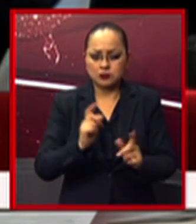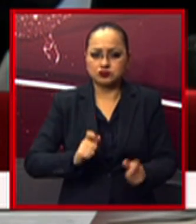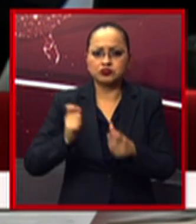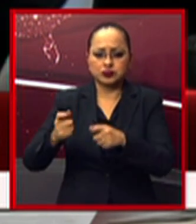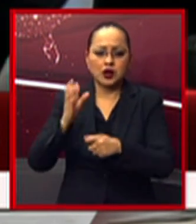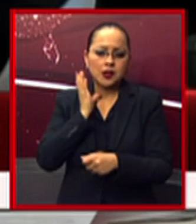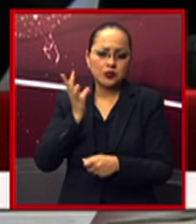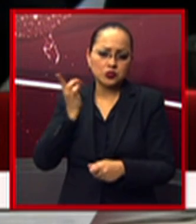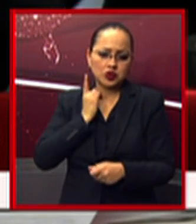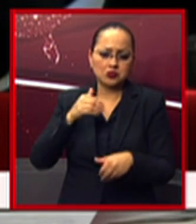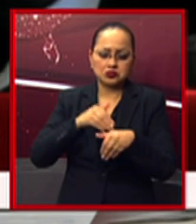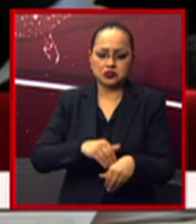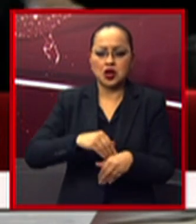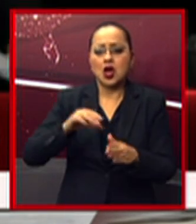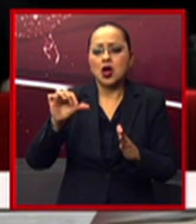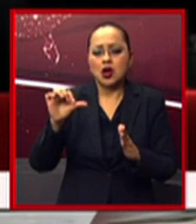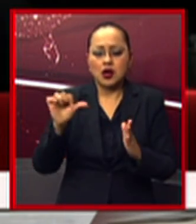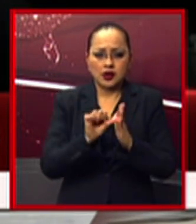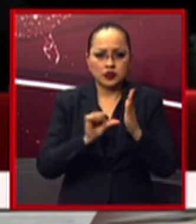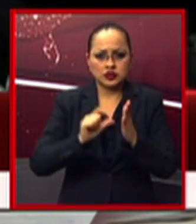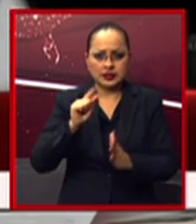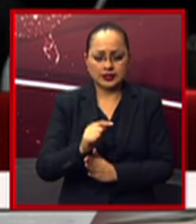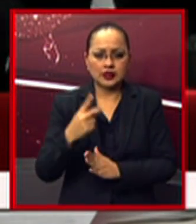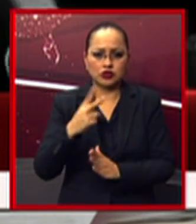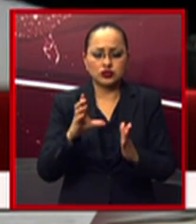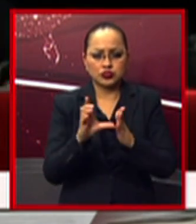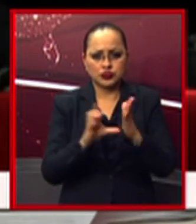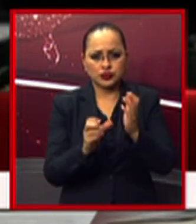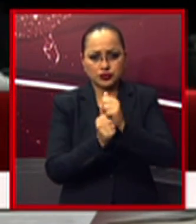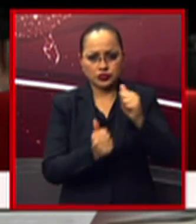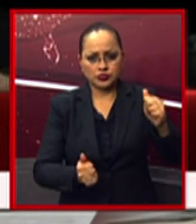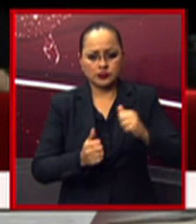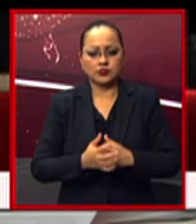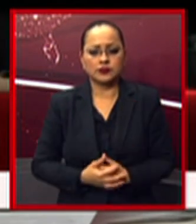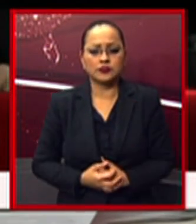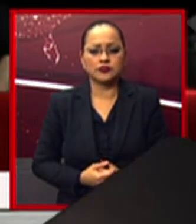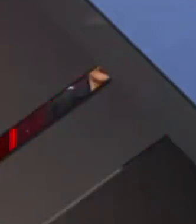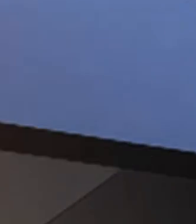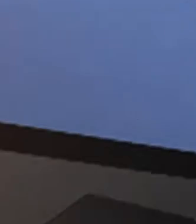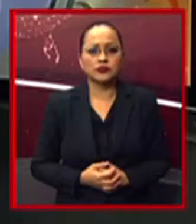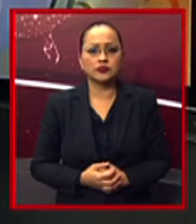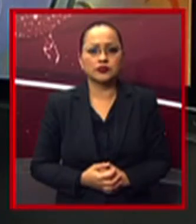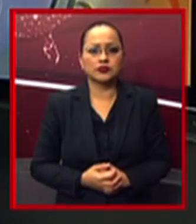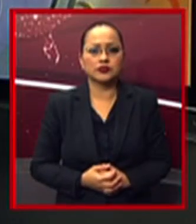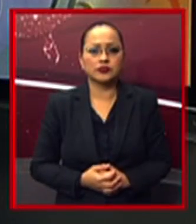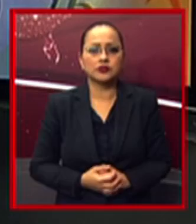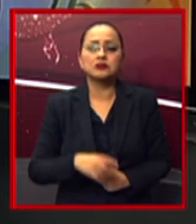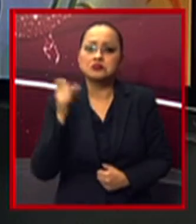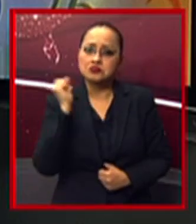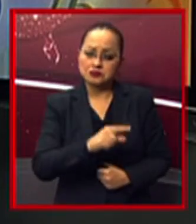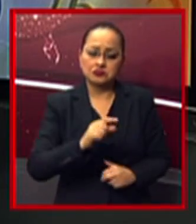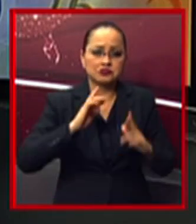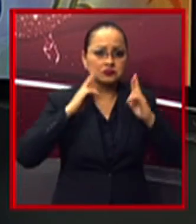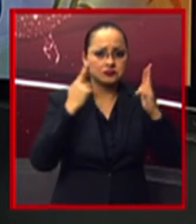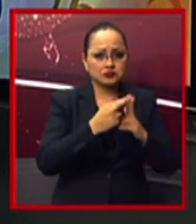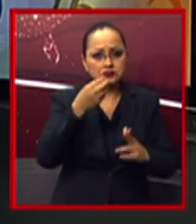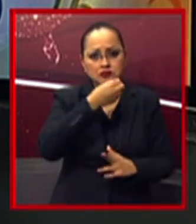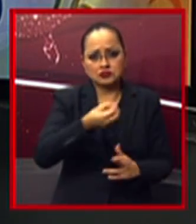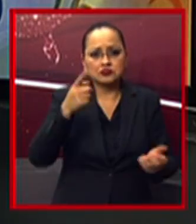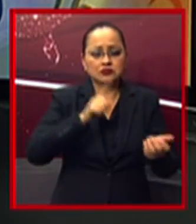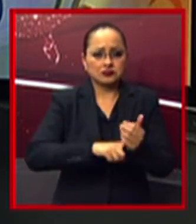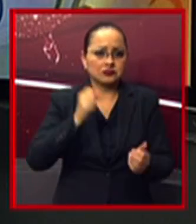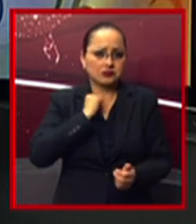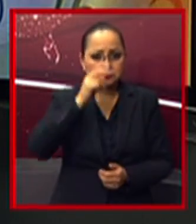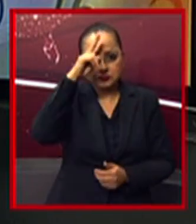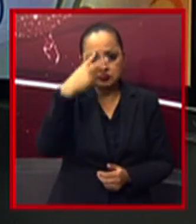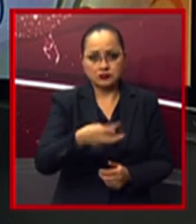Diputados para los efectos del artículo 72 constitucional. En la misma sesión ordinaria del Senado de la